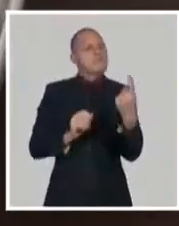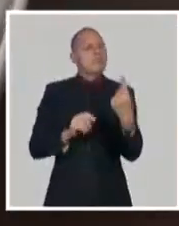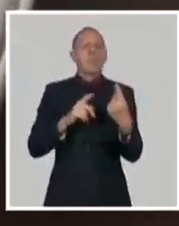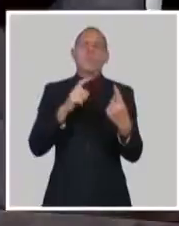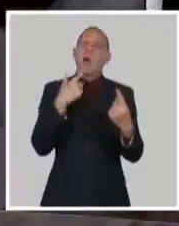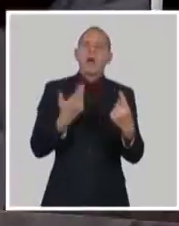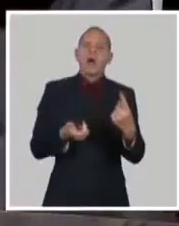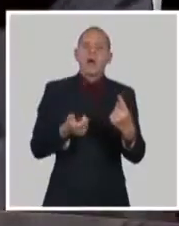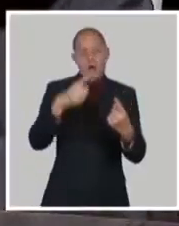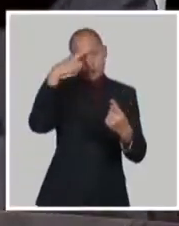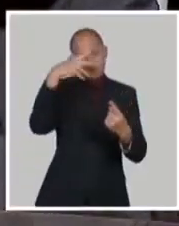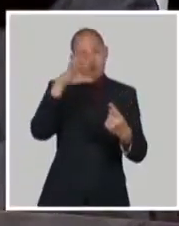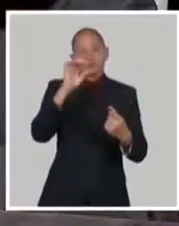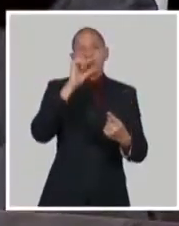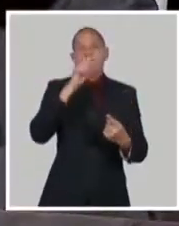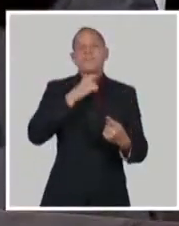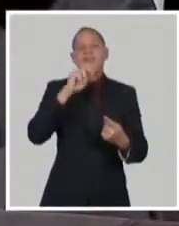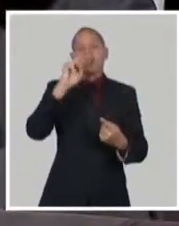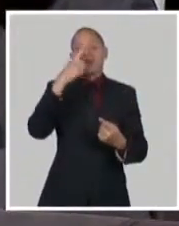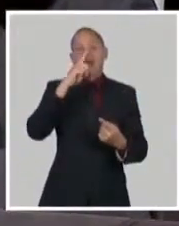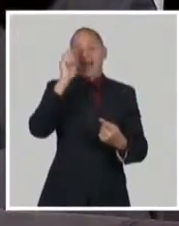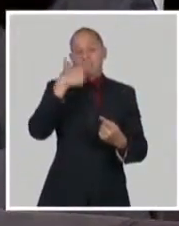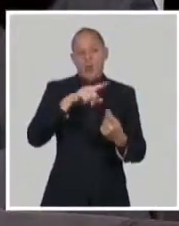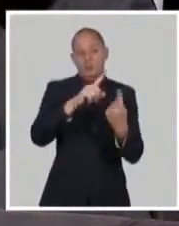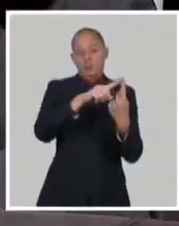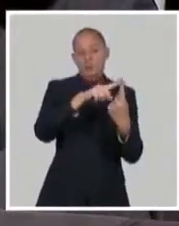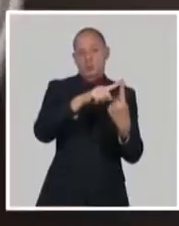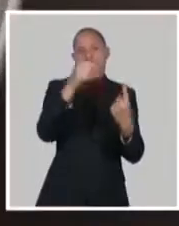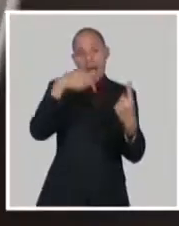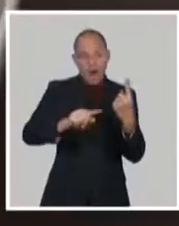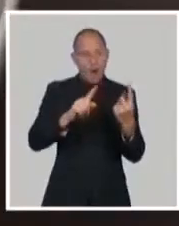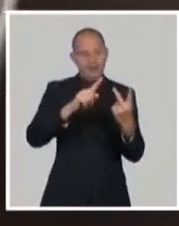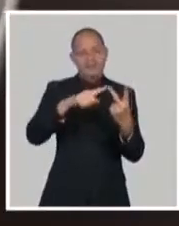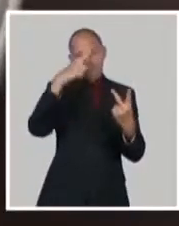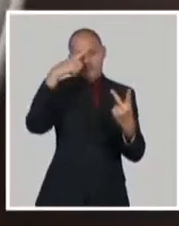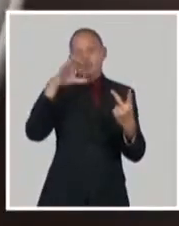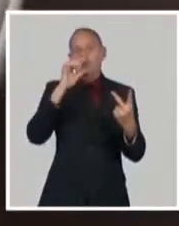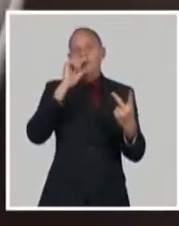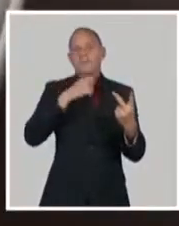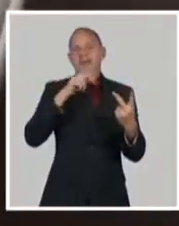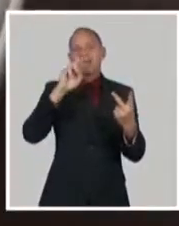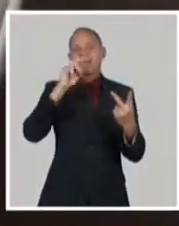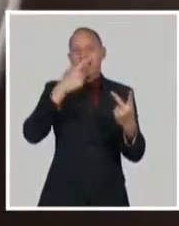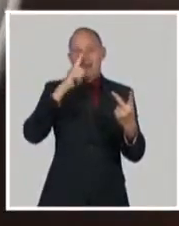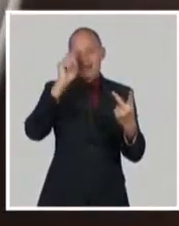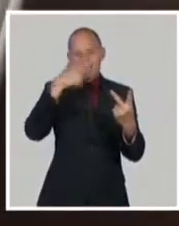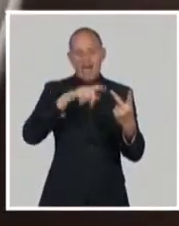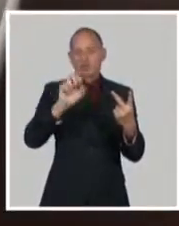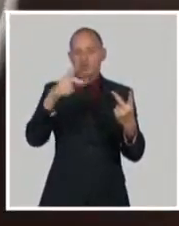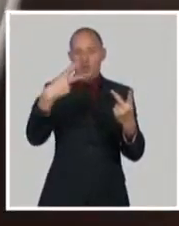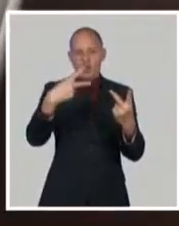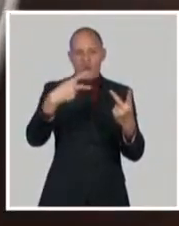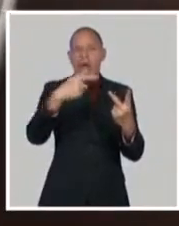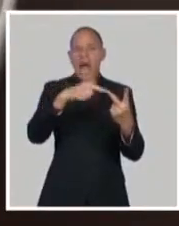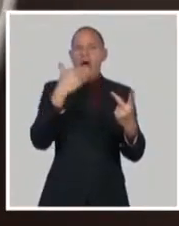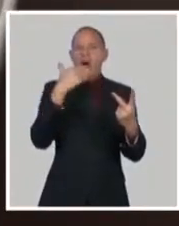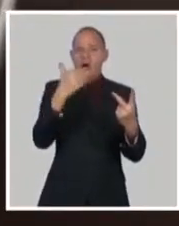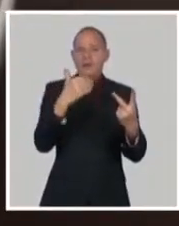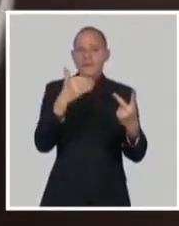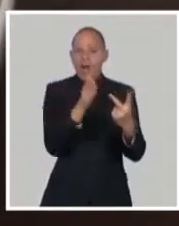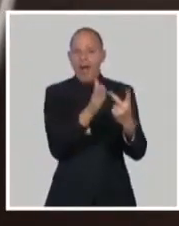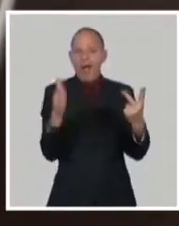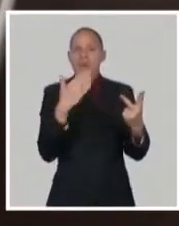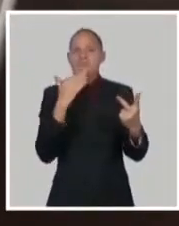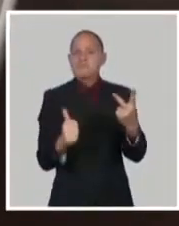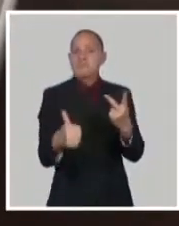02? ¿Qué cosa es aplicarlo para un tipo de enfermo y otros no? ¿Y por qué para los niños es diferente? Es decir,